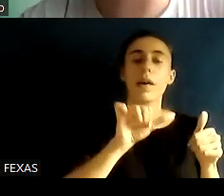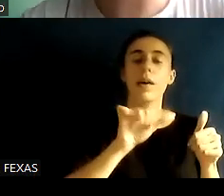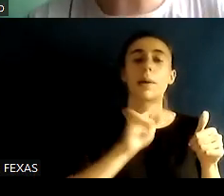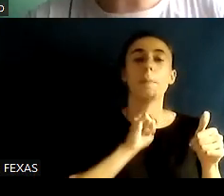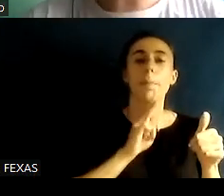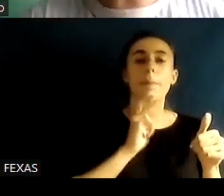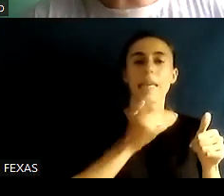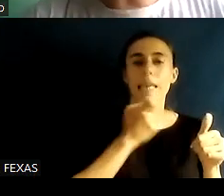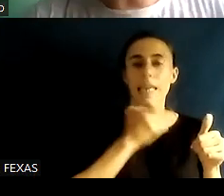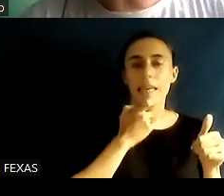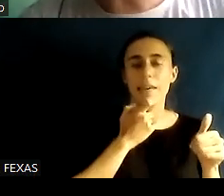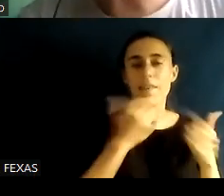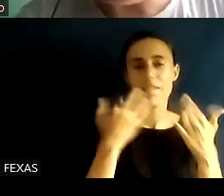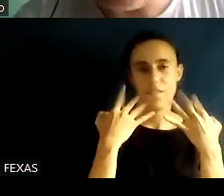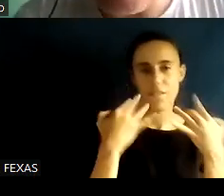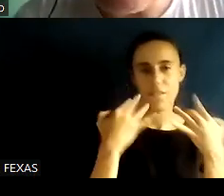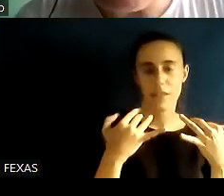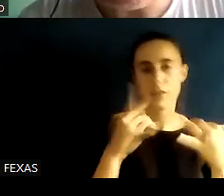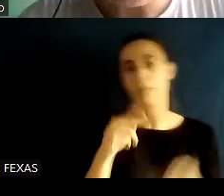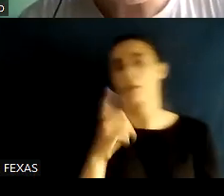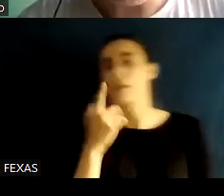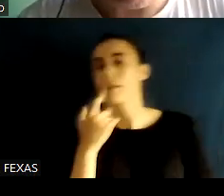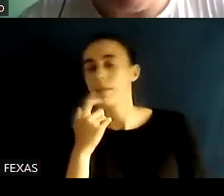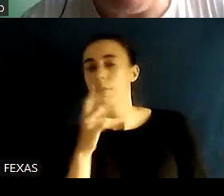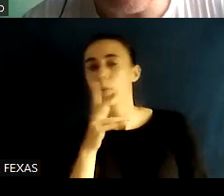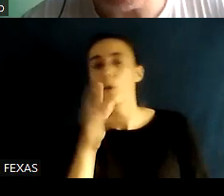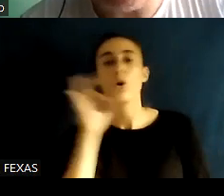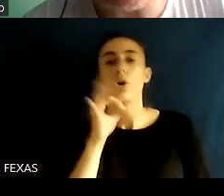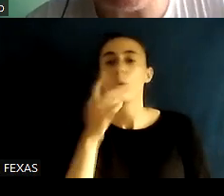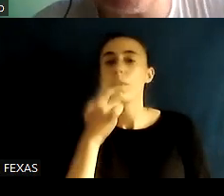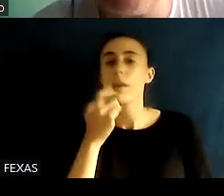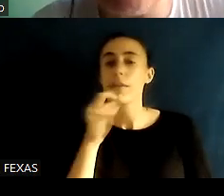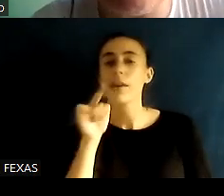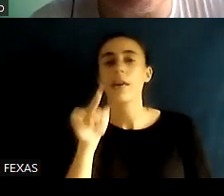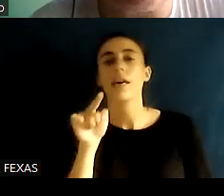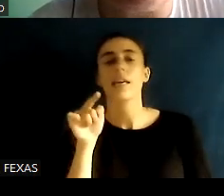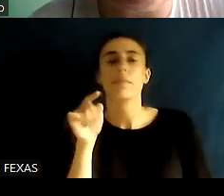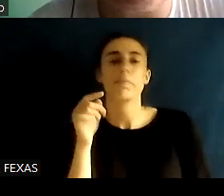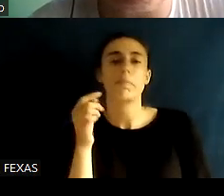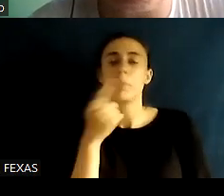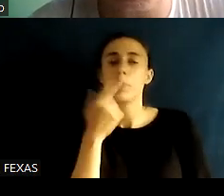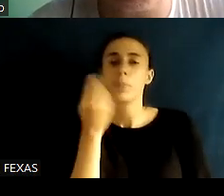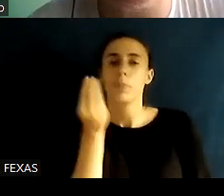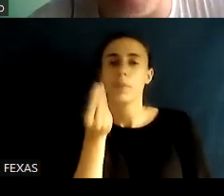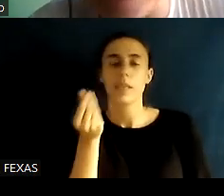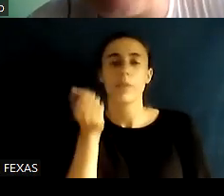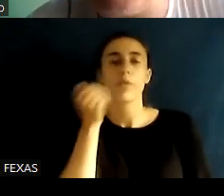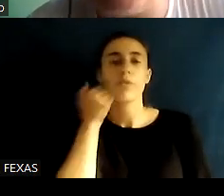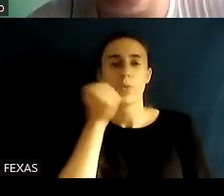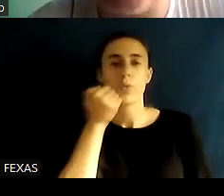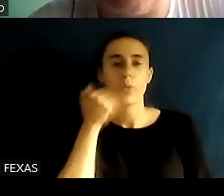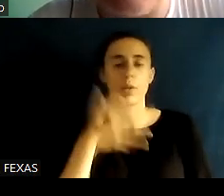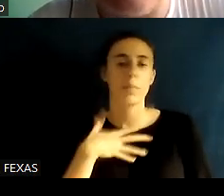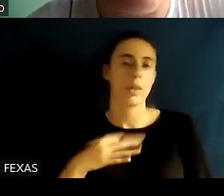sabor fresco y natural, y la fórmula Red con extracto de uva roja, que permite un sabor más afrutado que puede ser agradable